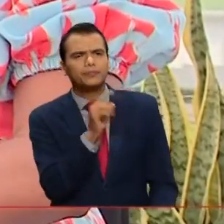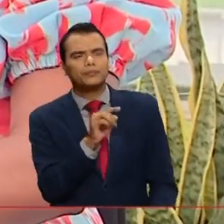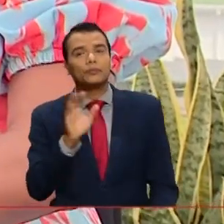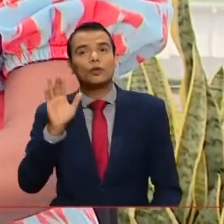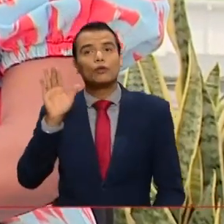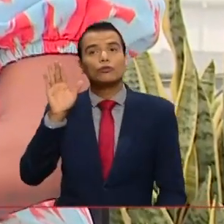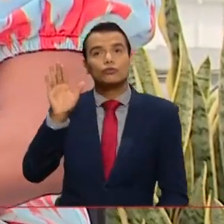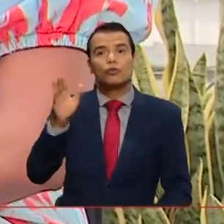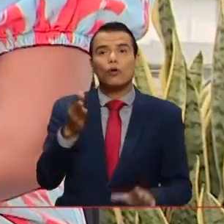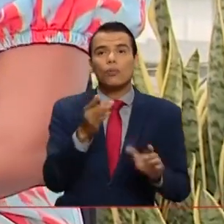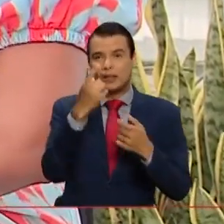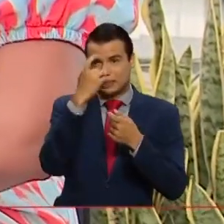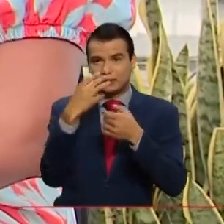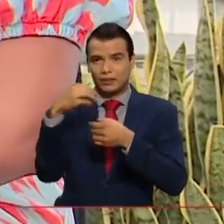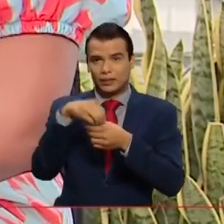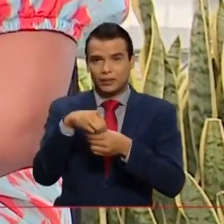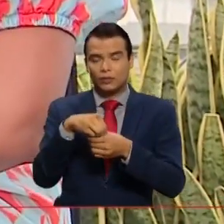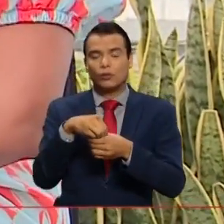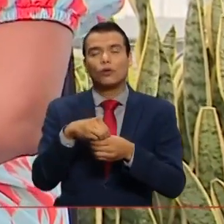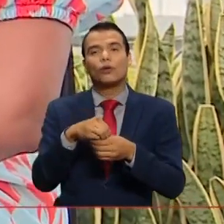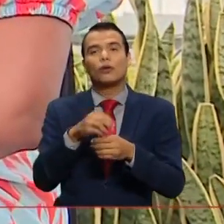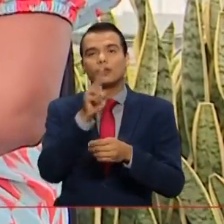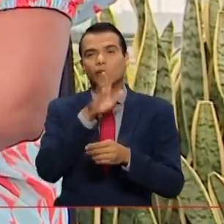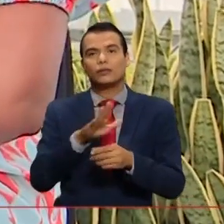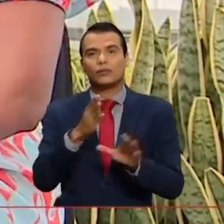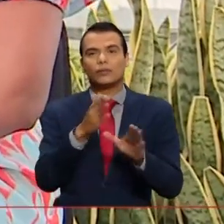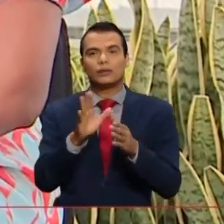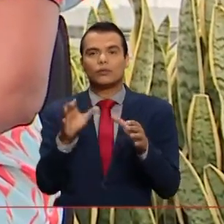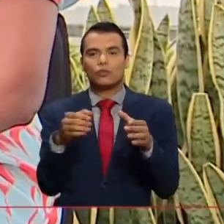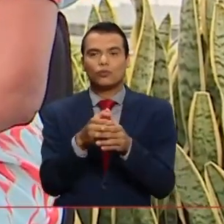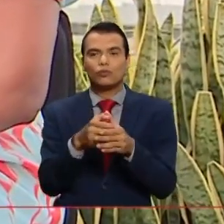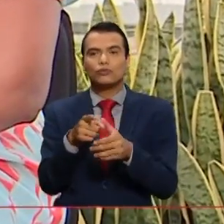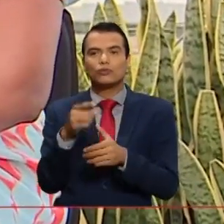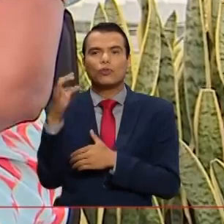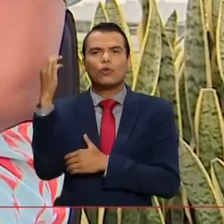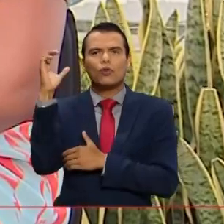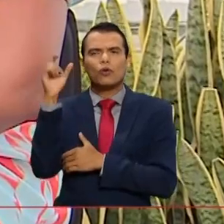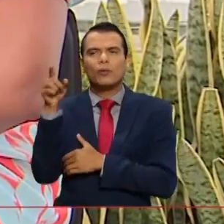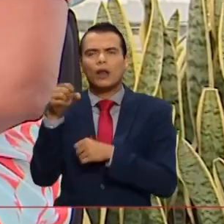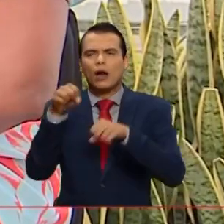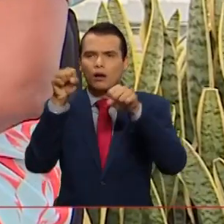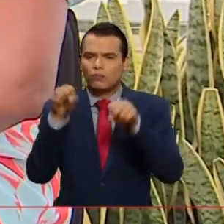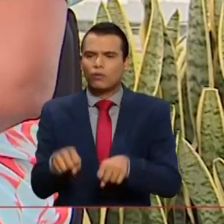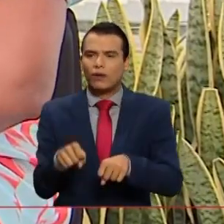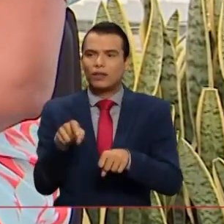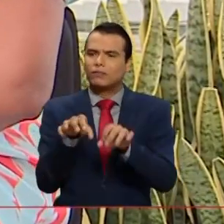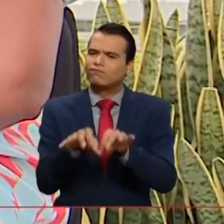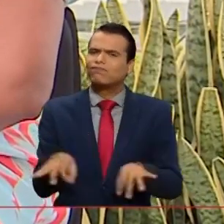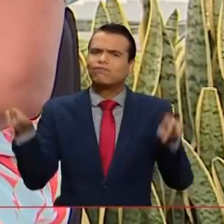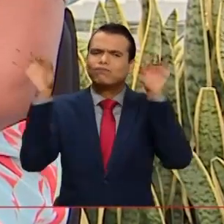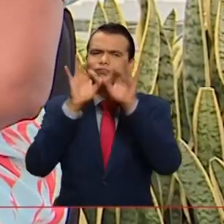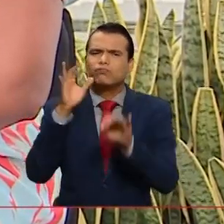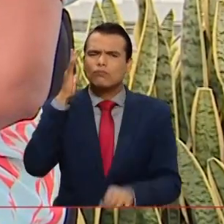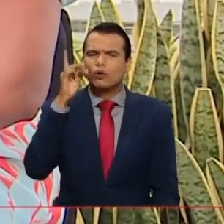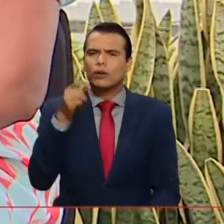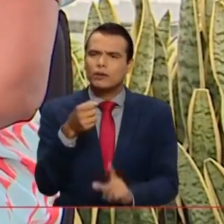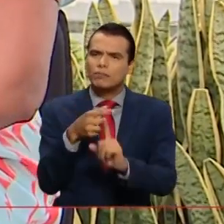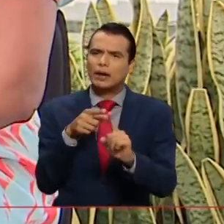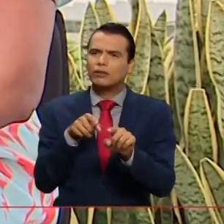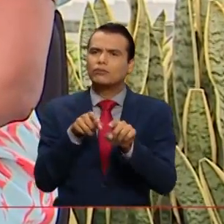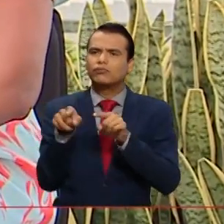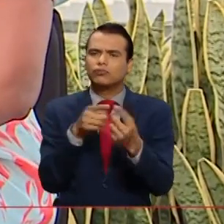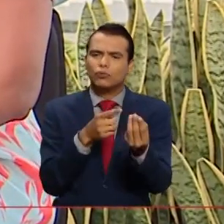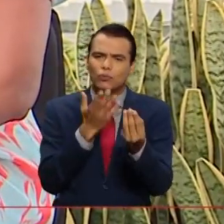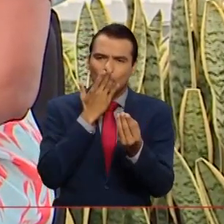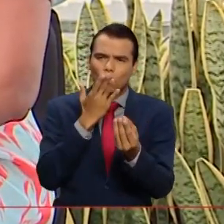de este Plan Estratégico Regional para las comunidades. Sí, muchas gracias. Realmente es muy importante que ya la región del